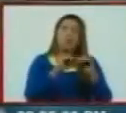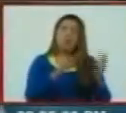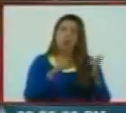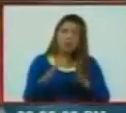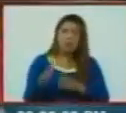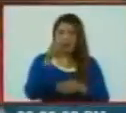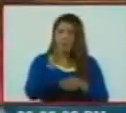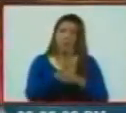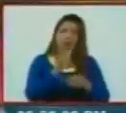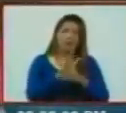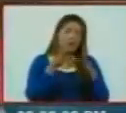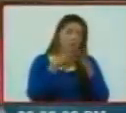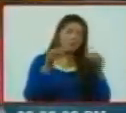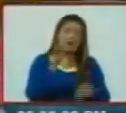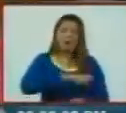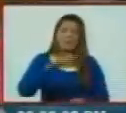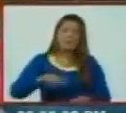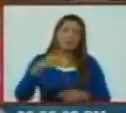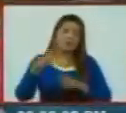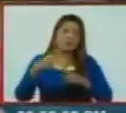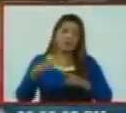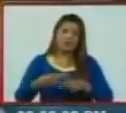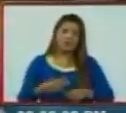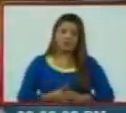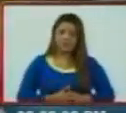resguardar a quienes se encuentren en peligro.